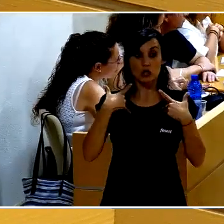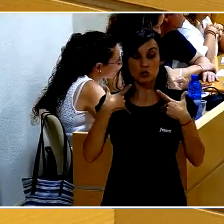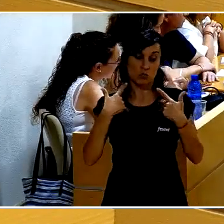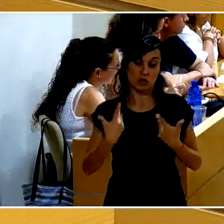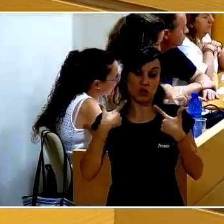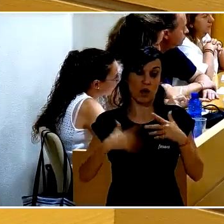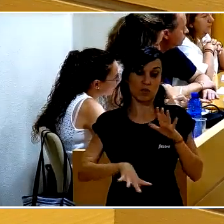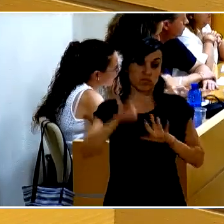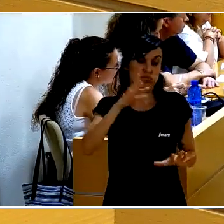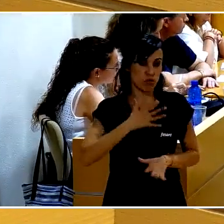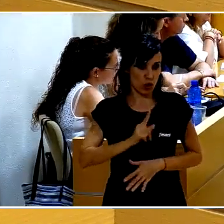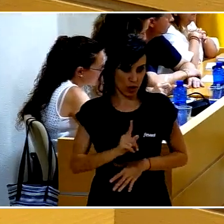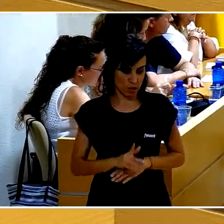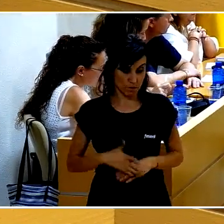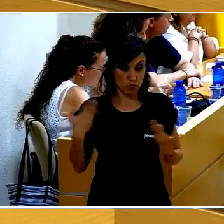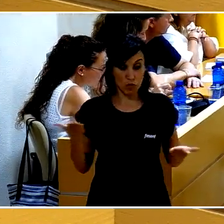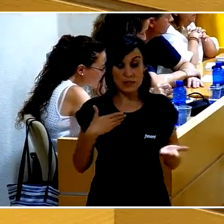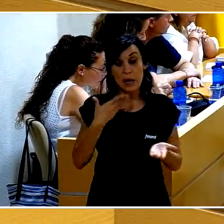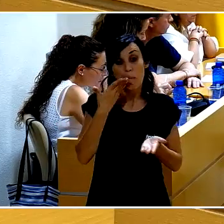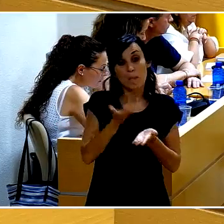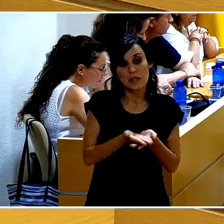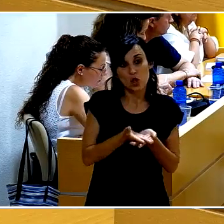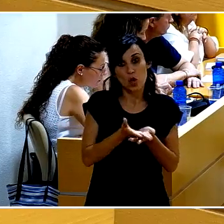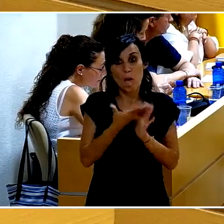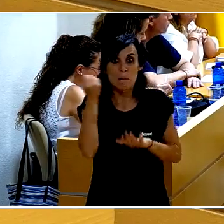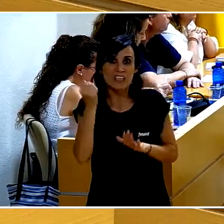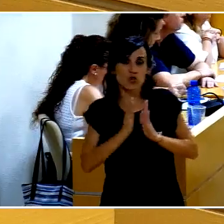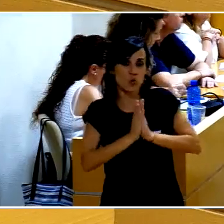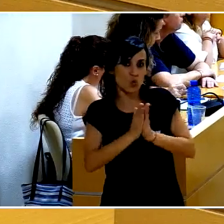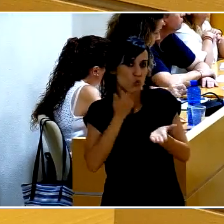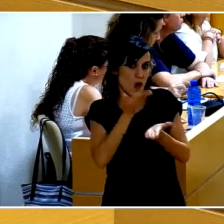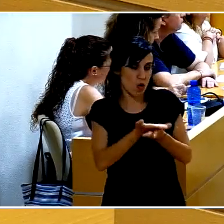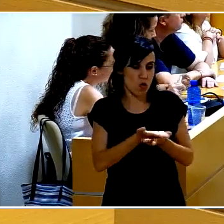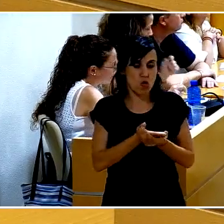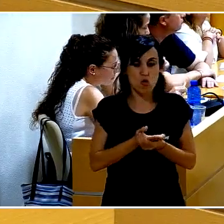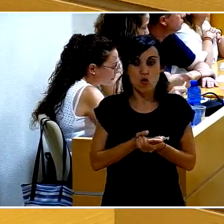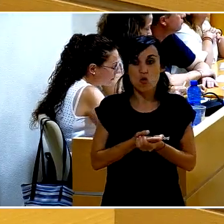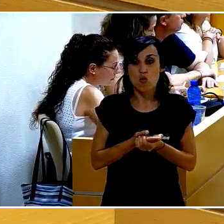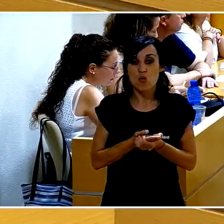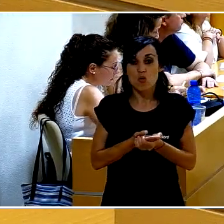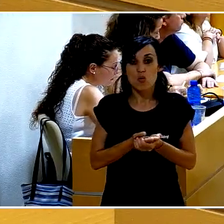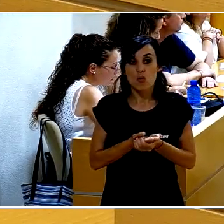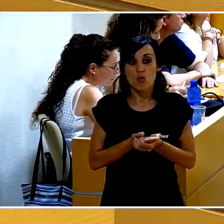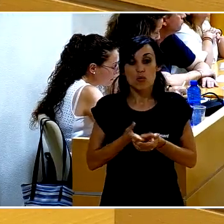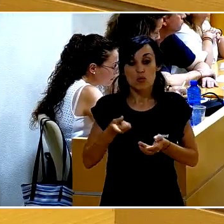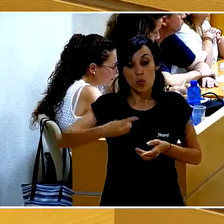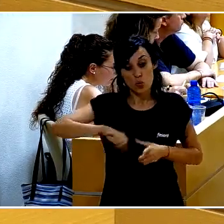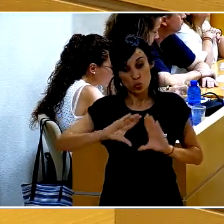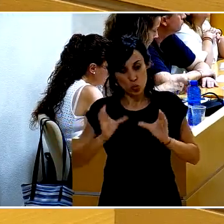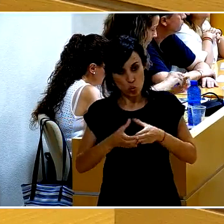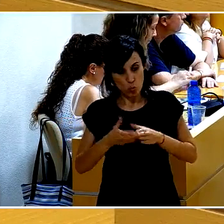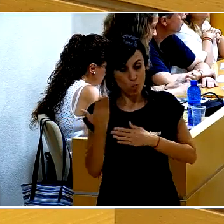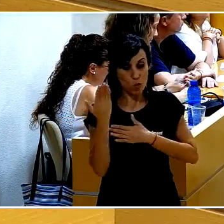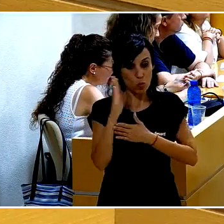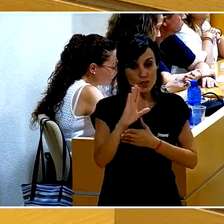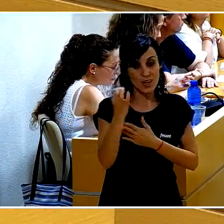tenía. La petición o el ruego, porque es más que una pregunta, es un ruego, es que nuestro grupo propone que